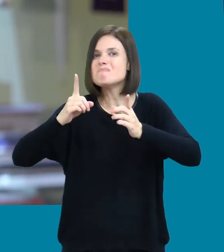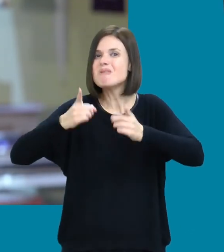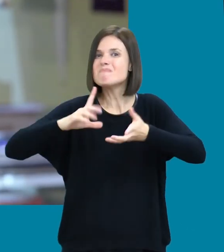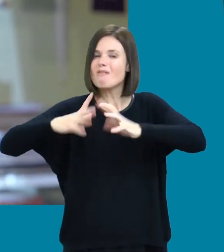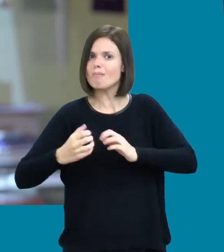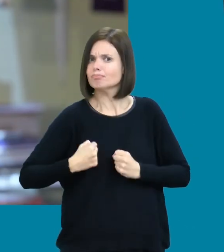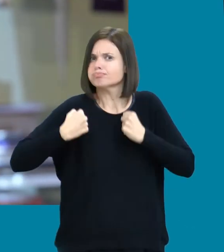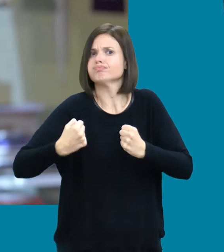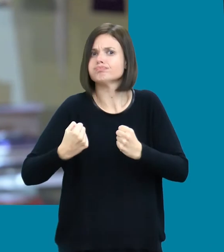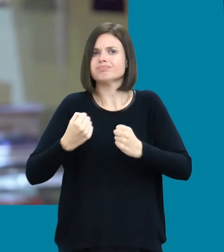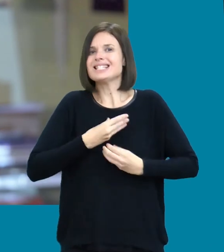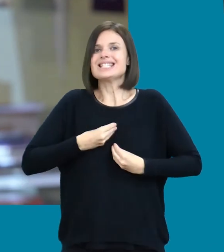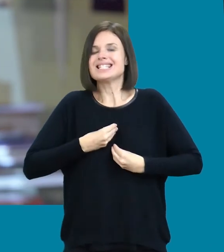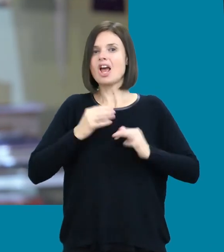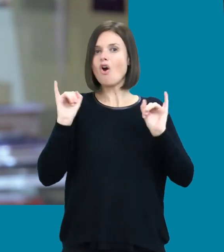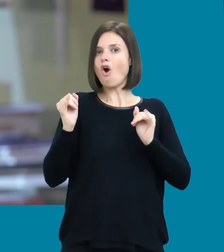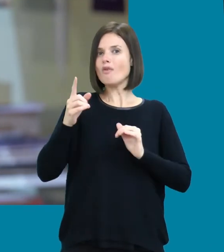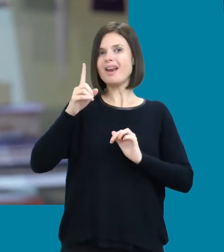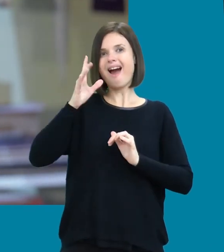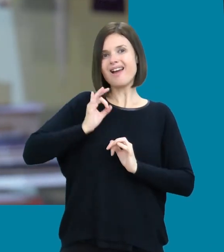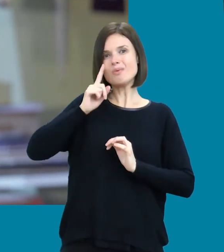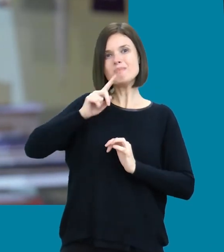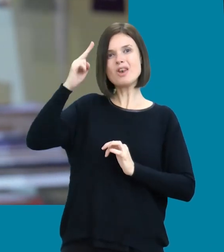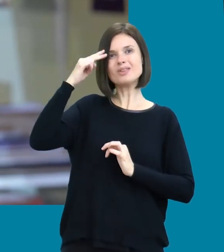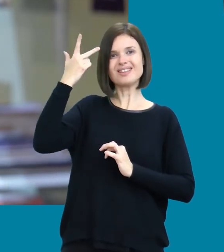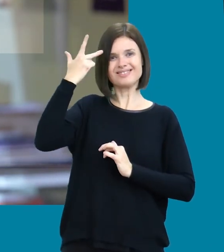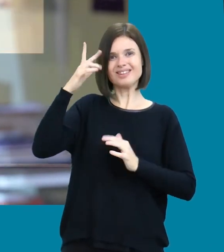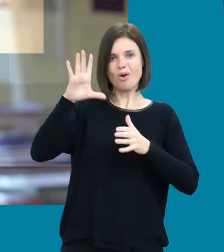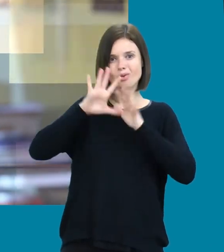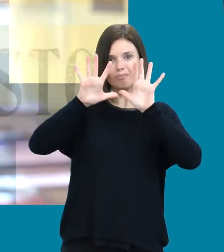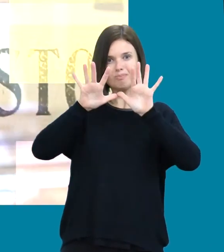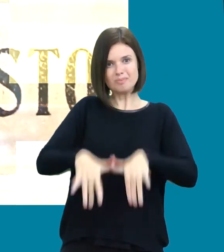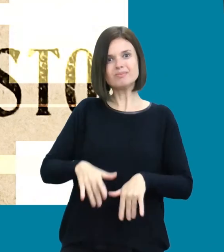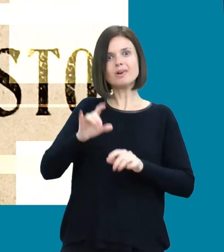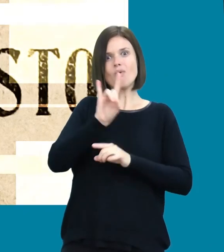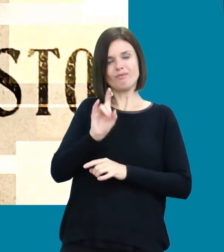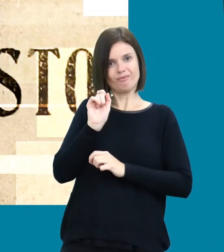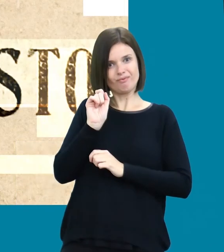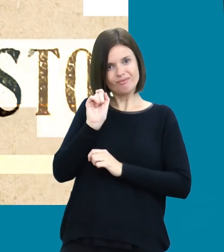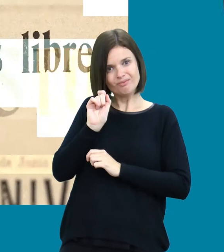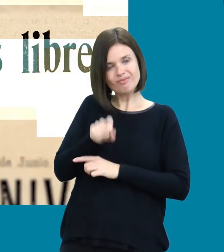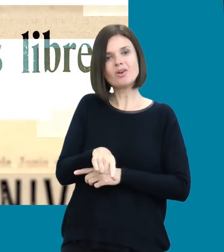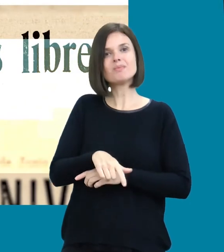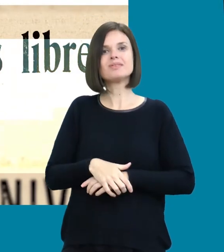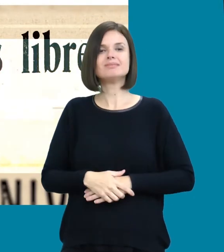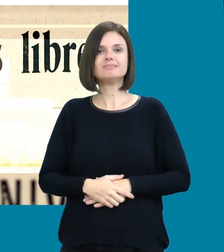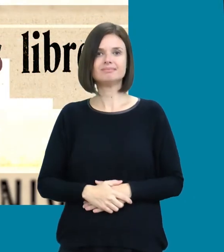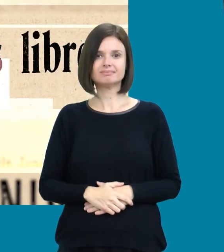la Reforma del 18 y que lo dejaron escrito en ese documento maravilloso que es el Manifiesto Liminar, ¿no?